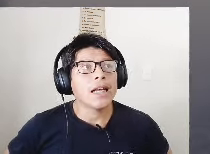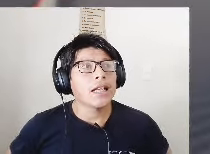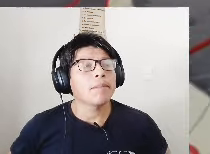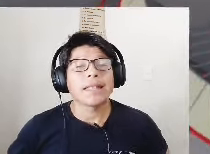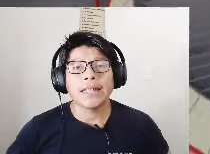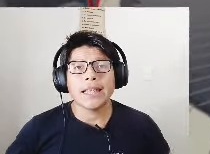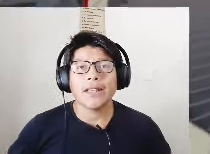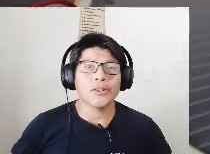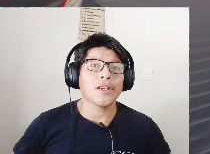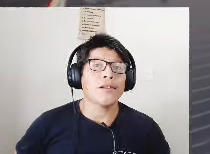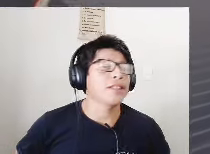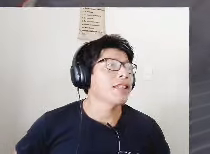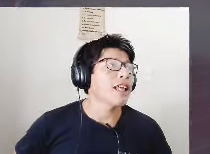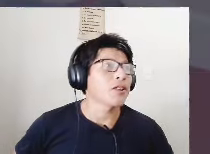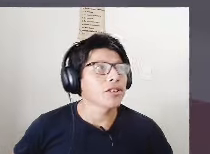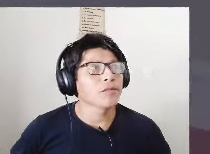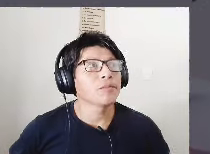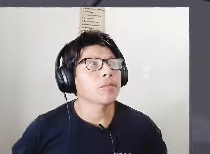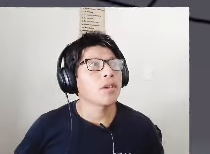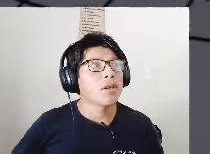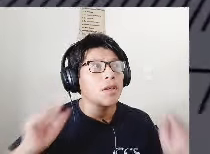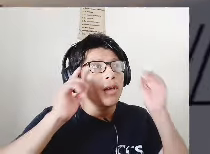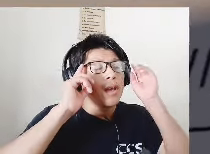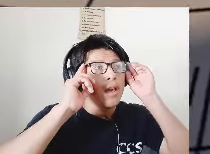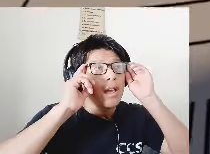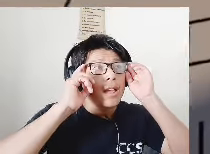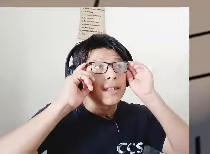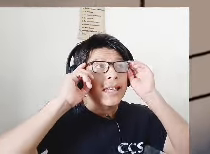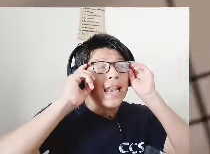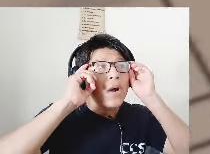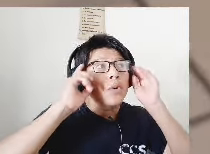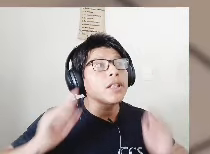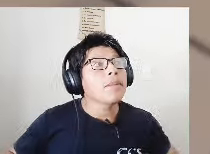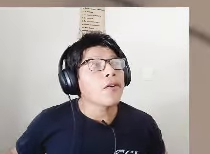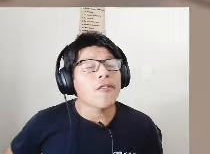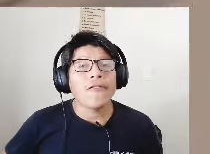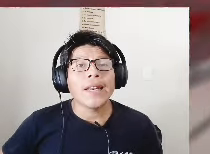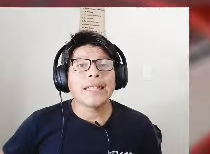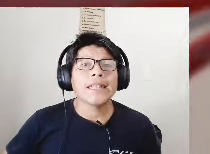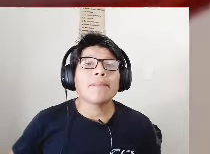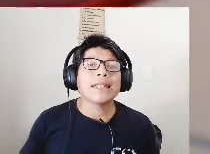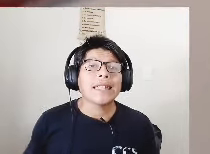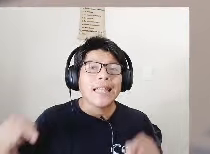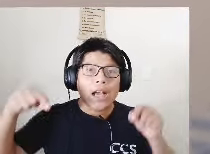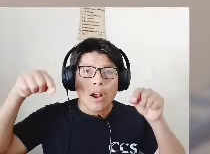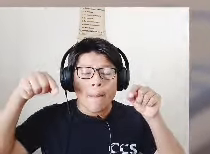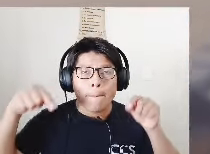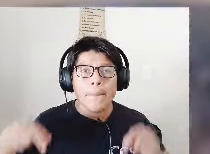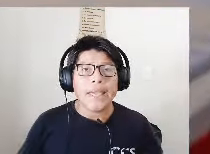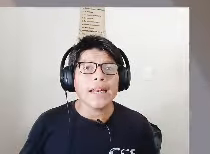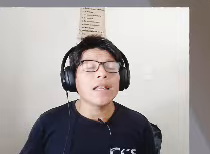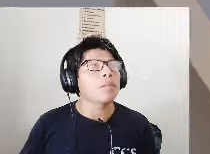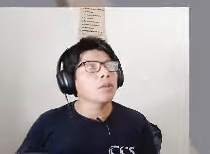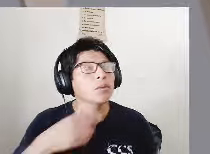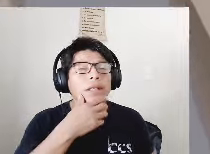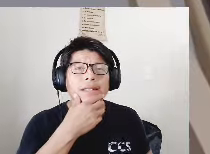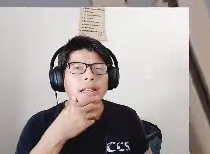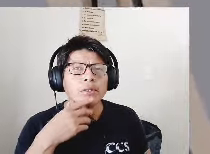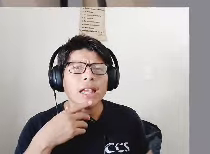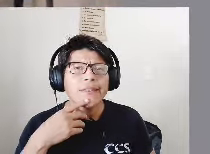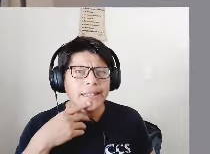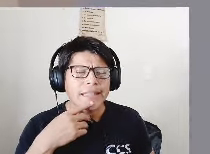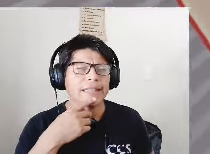conferencia mañanera de nuestro cabecita de algodón. Sería la última conferencia mañanera. El próximo